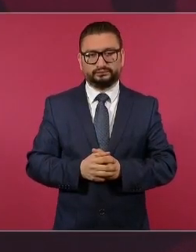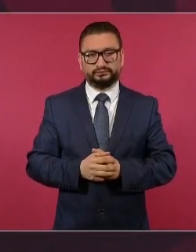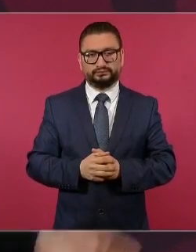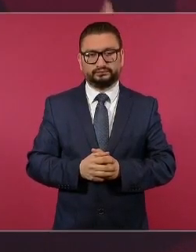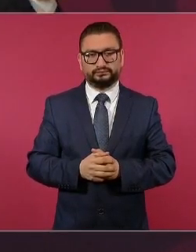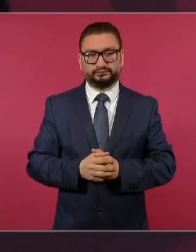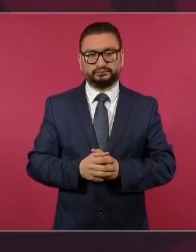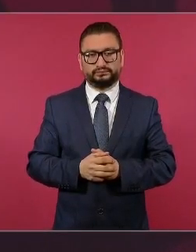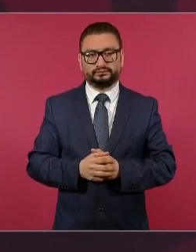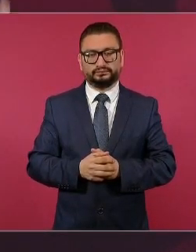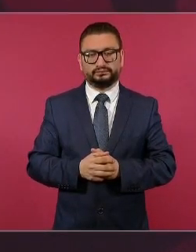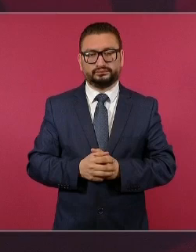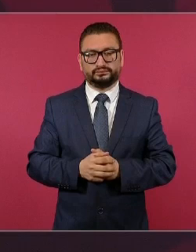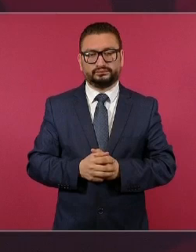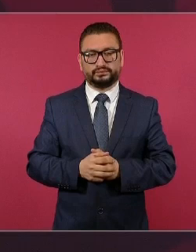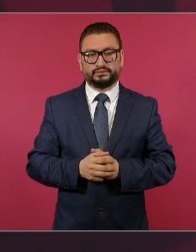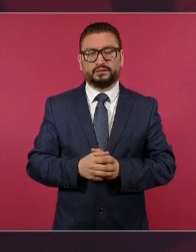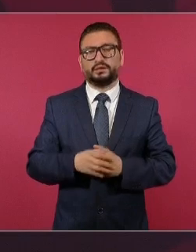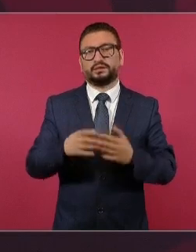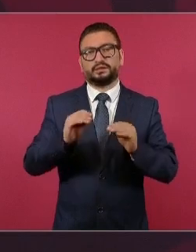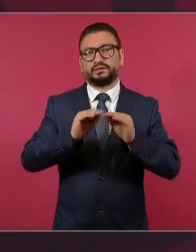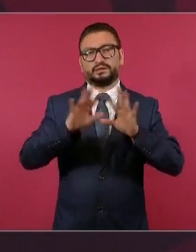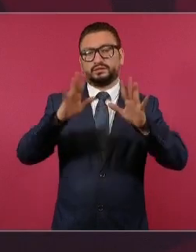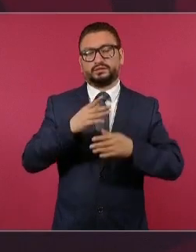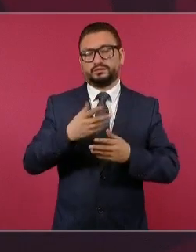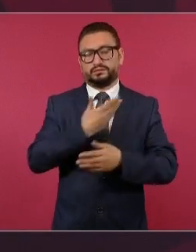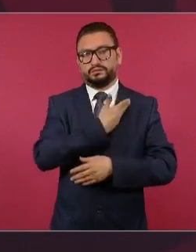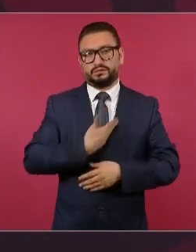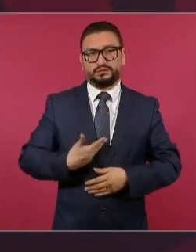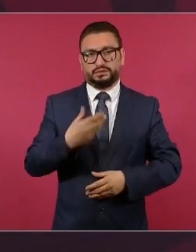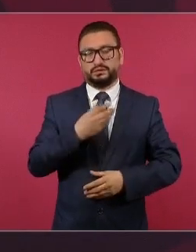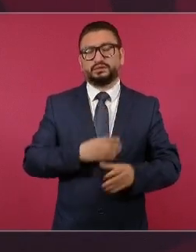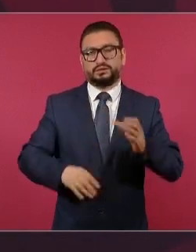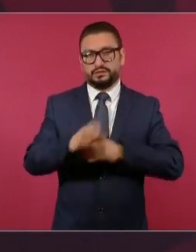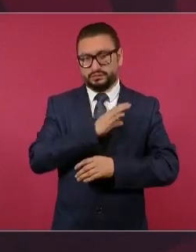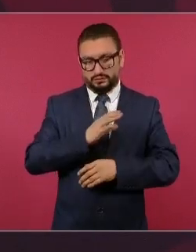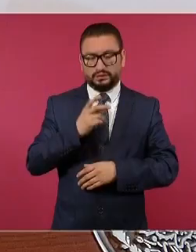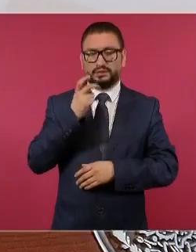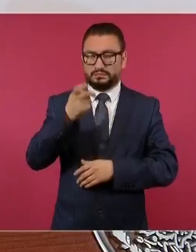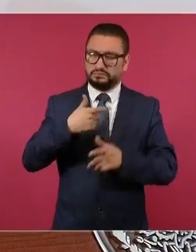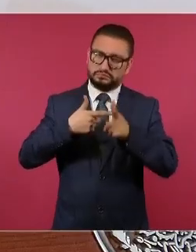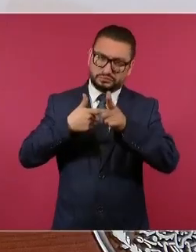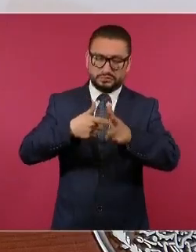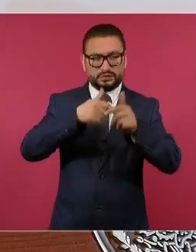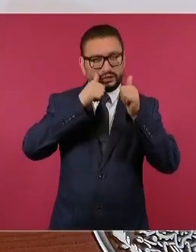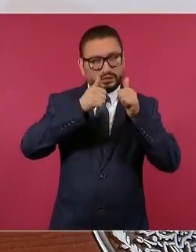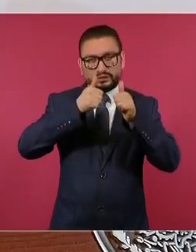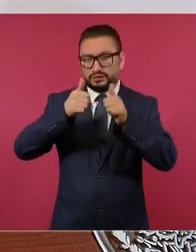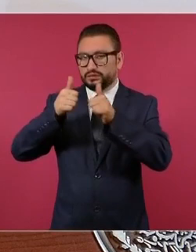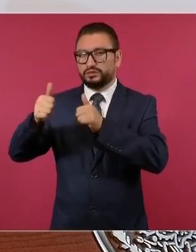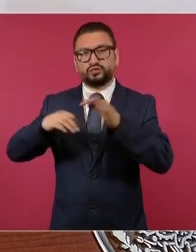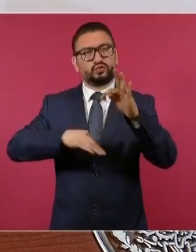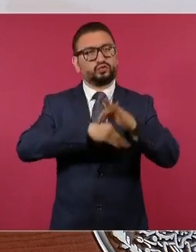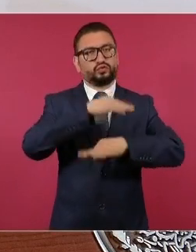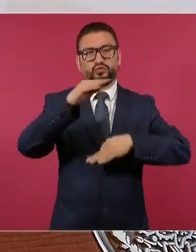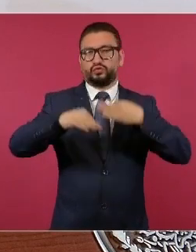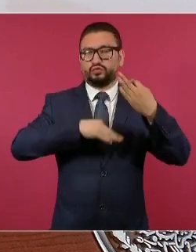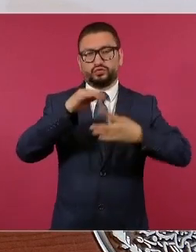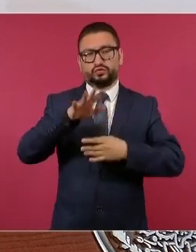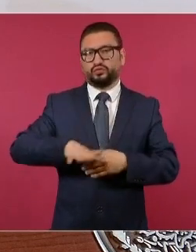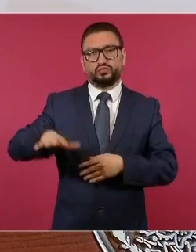Y la presidenta electa va a continuar atendiendo a todos los pueblos